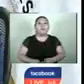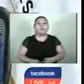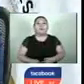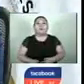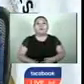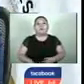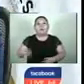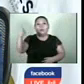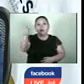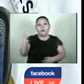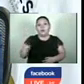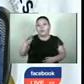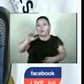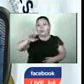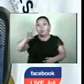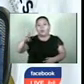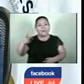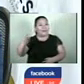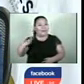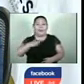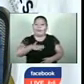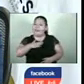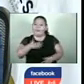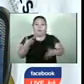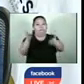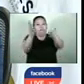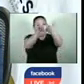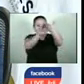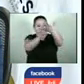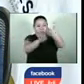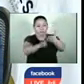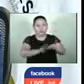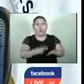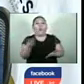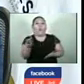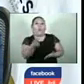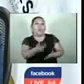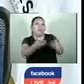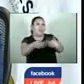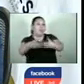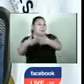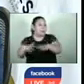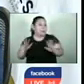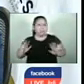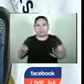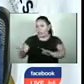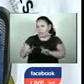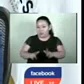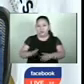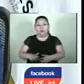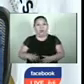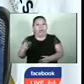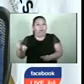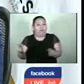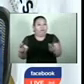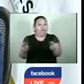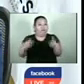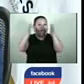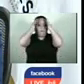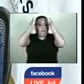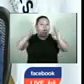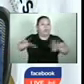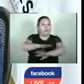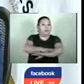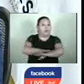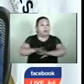de agosto deberíamos de tener perfilada la totalidad de empresas que van a ser subsidiadas. No vamos a tomar una decisión radical de que